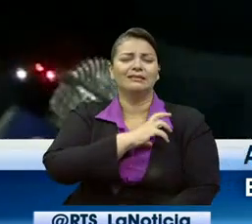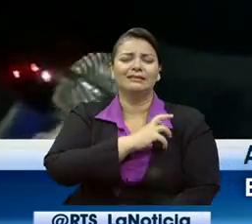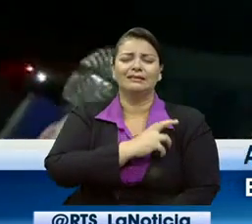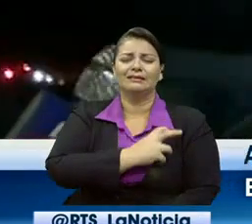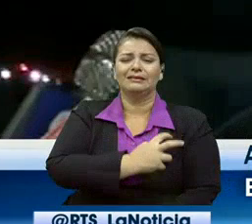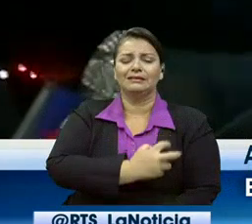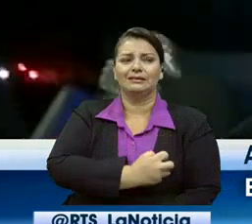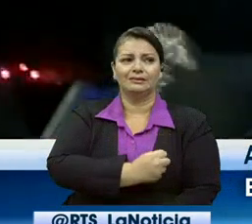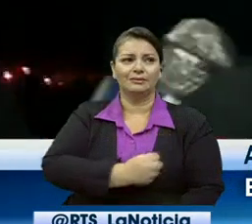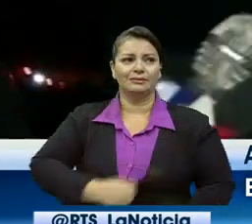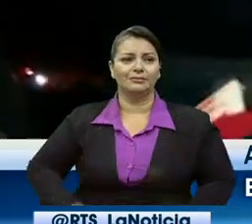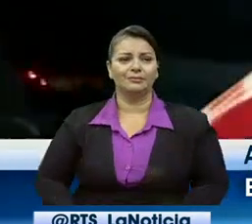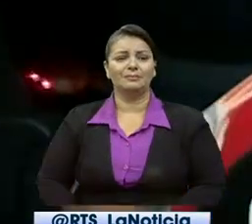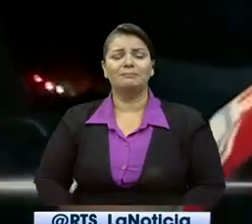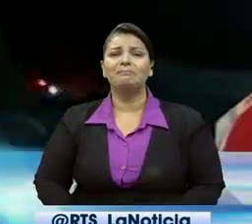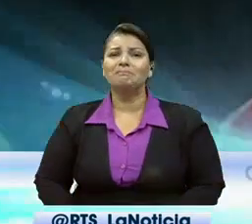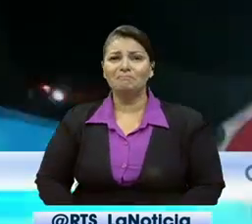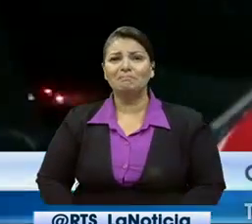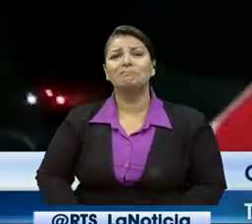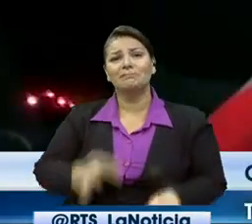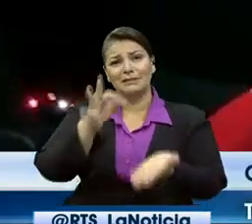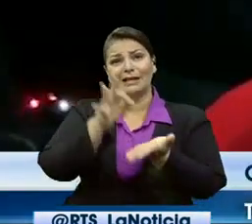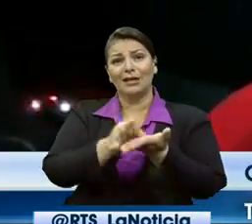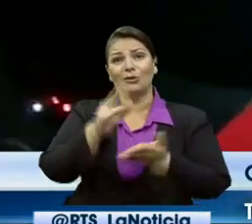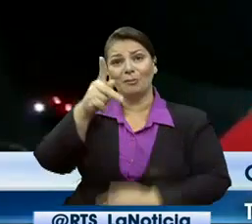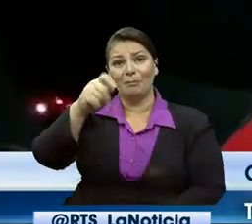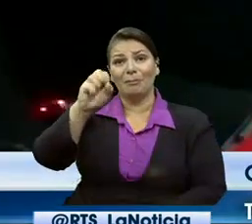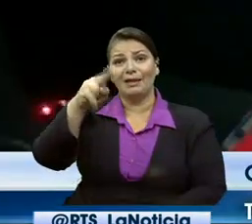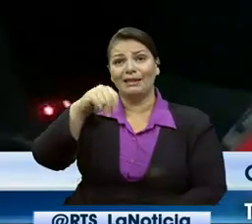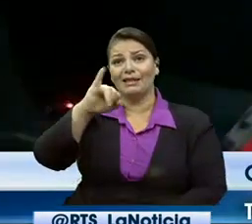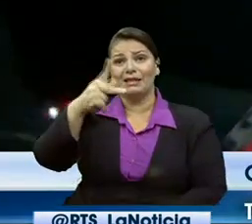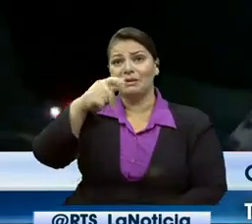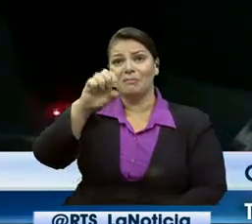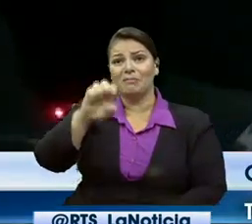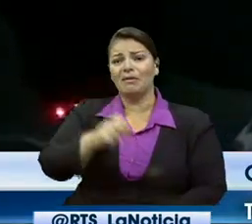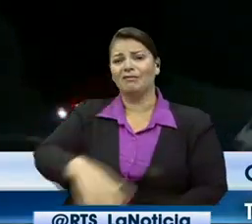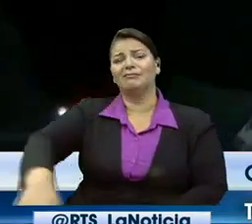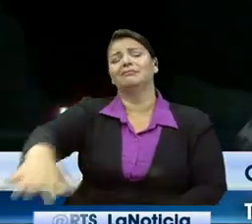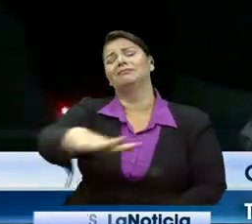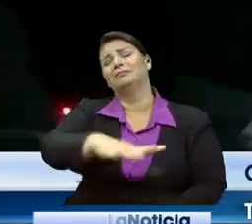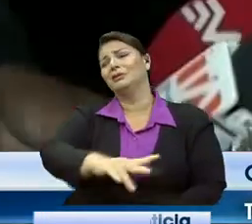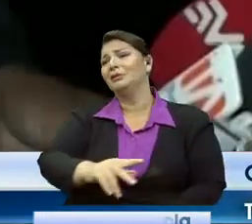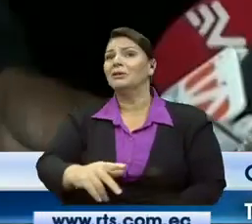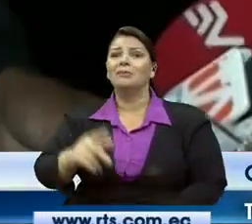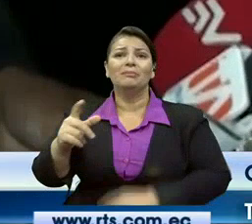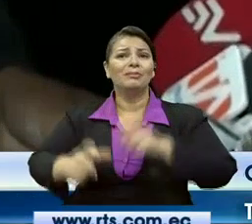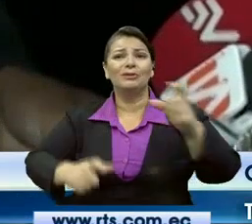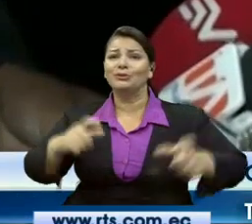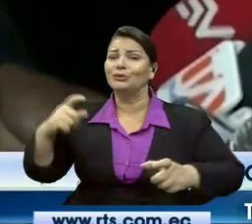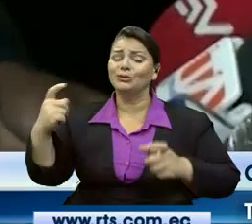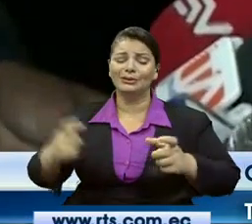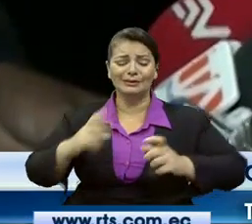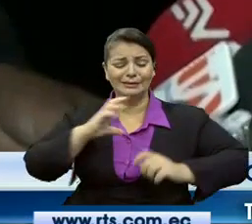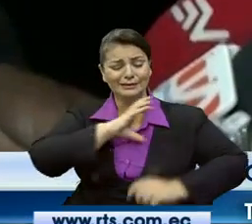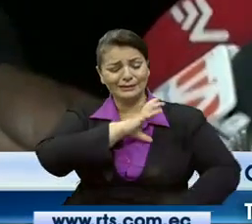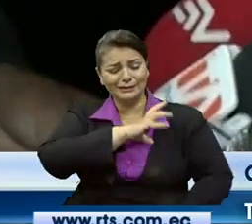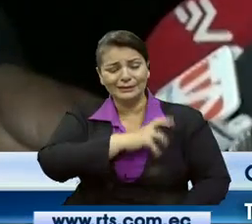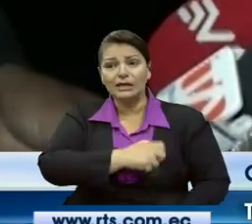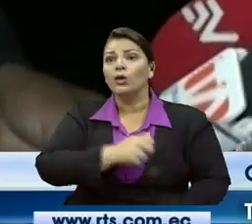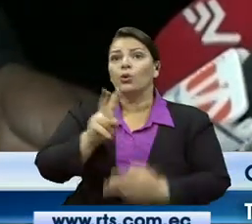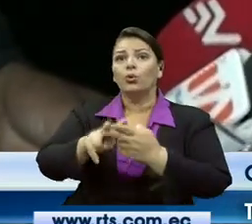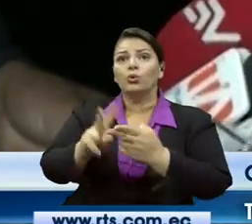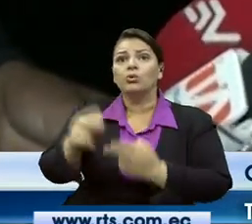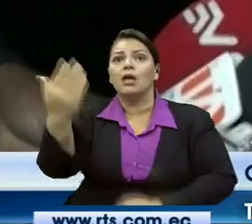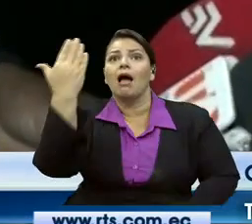el cantón mismo está afectado realmente. Ha sido un muchacho de trabajo. Y el alcalde ha sido él, como